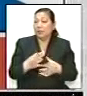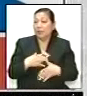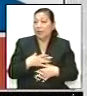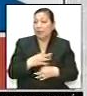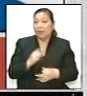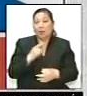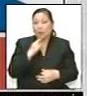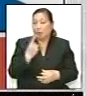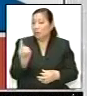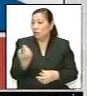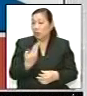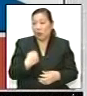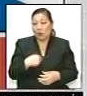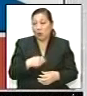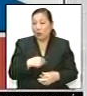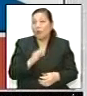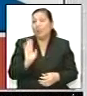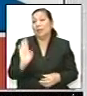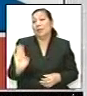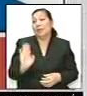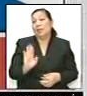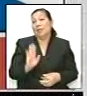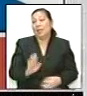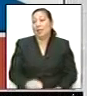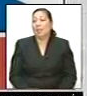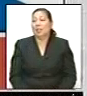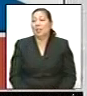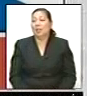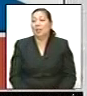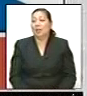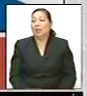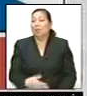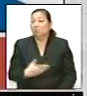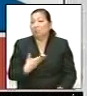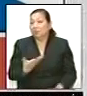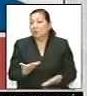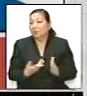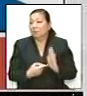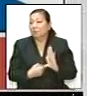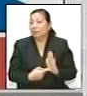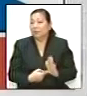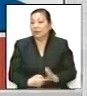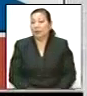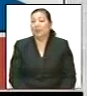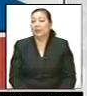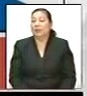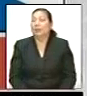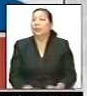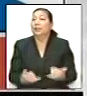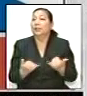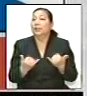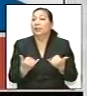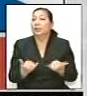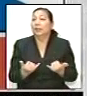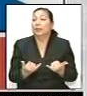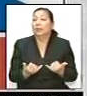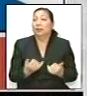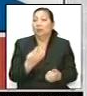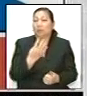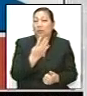no solamente nuestro sino de ellos de otra manera no hubiéramos contado con la presencia acá de